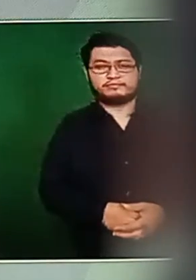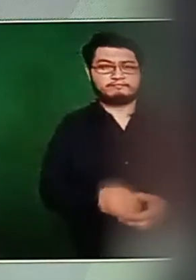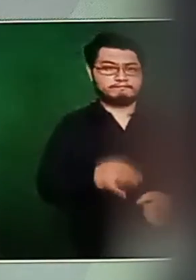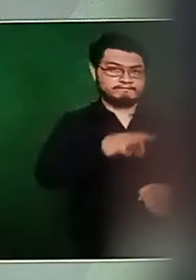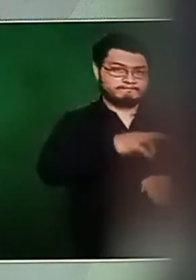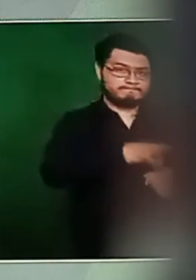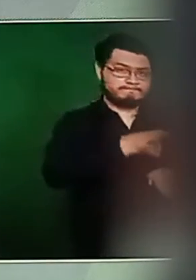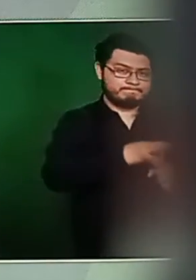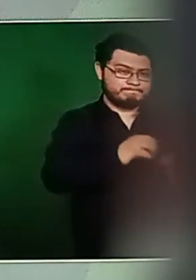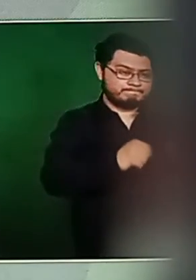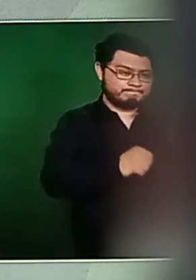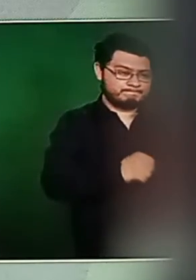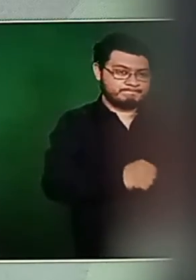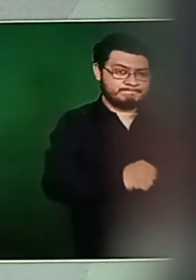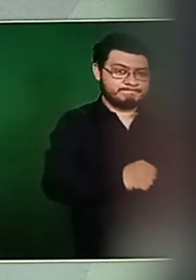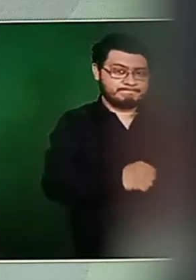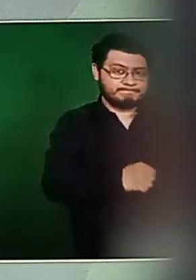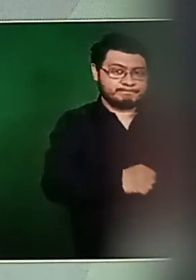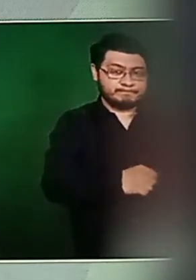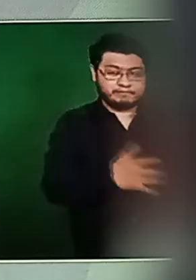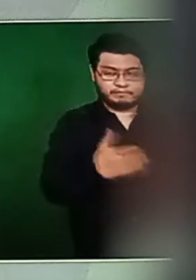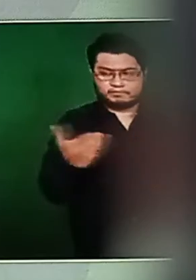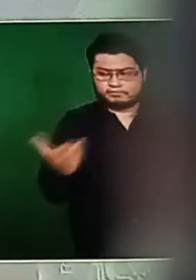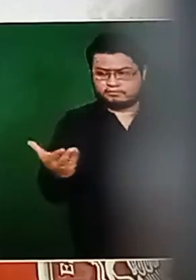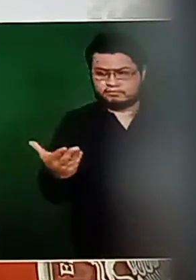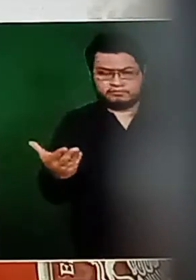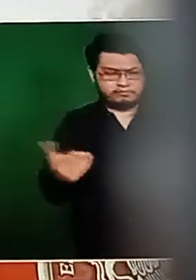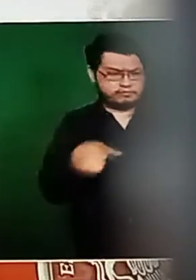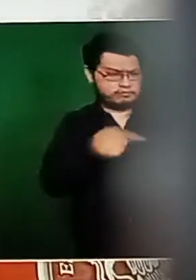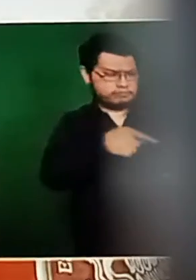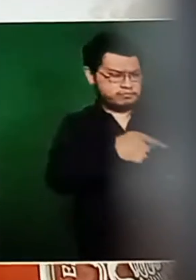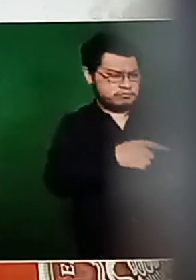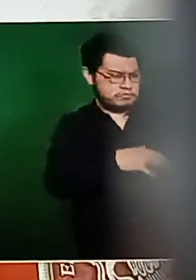Votaban hasta más de los empadronados,